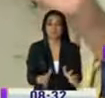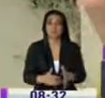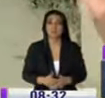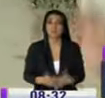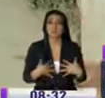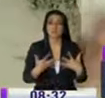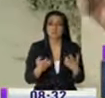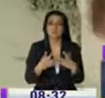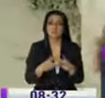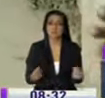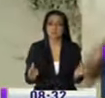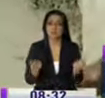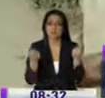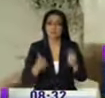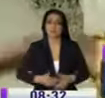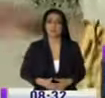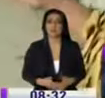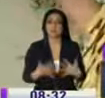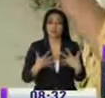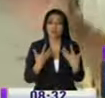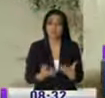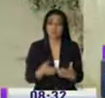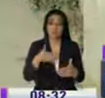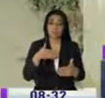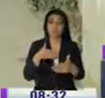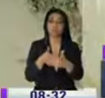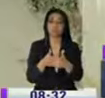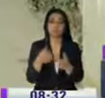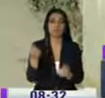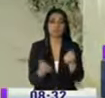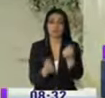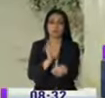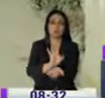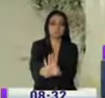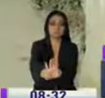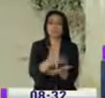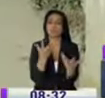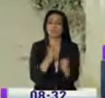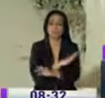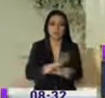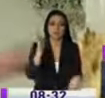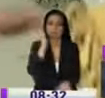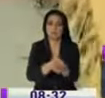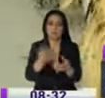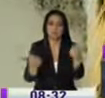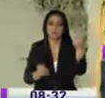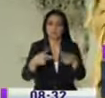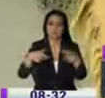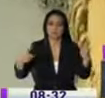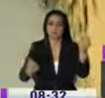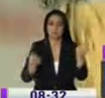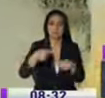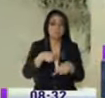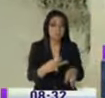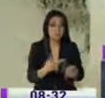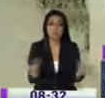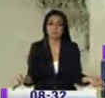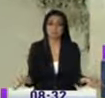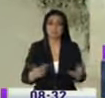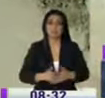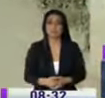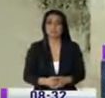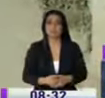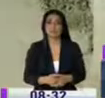una solución. Lo que queremos es que no pasen por aquí las volquetas. No queremos, porque si pasan las volquetas, vea cómo estamos. Es